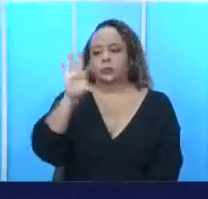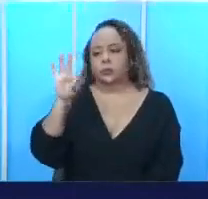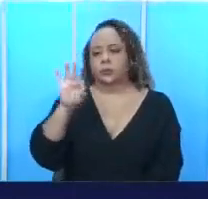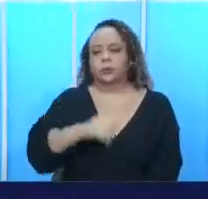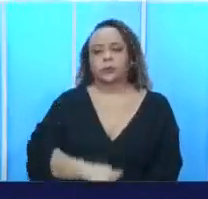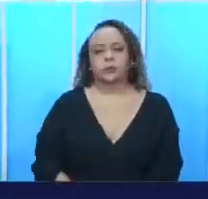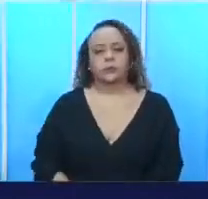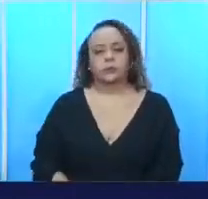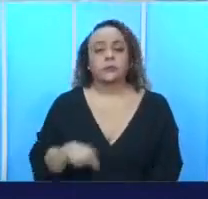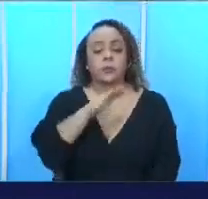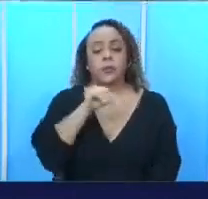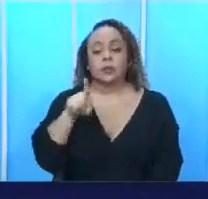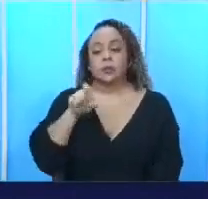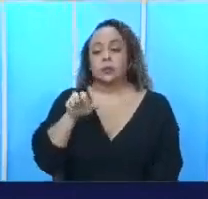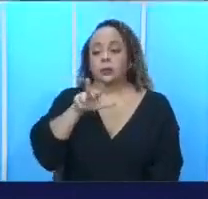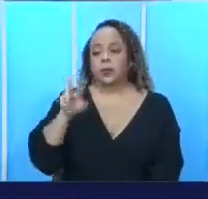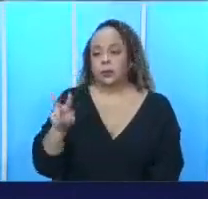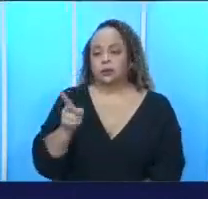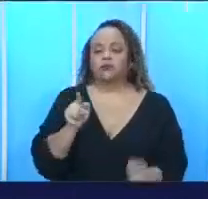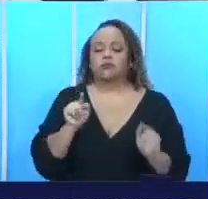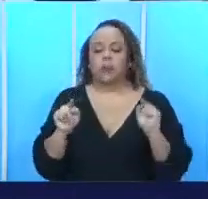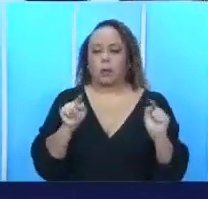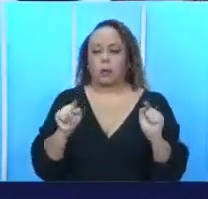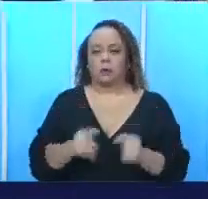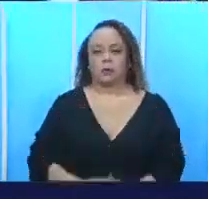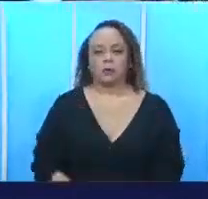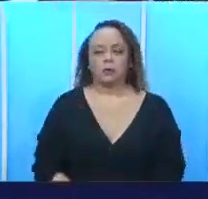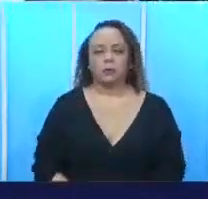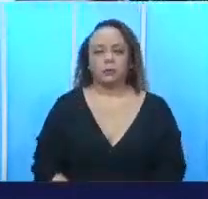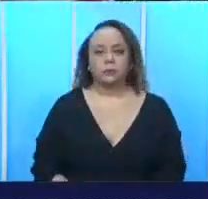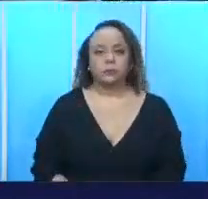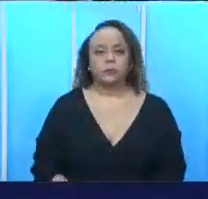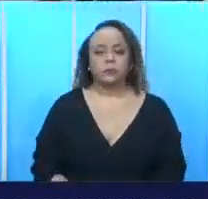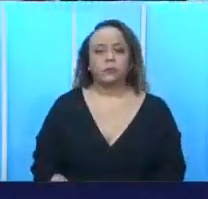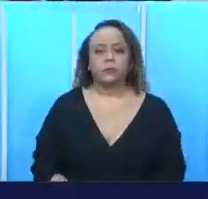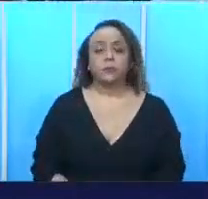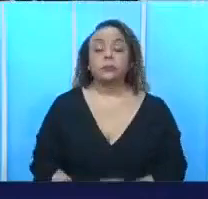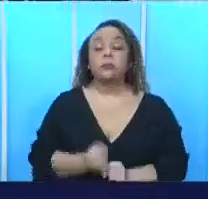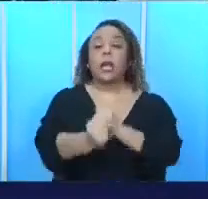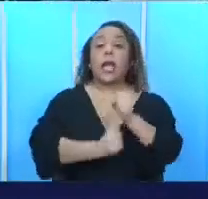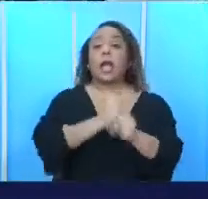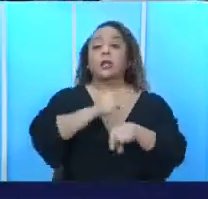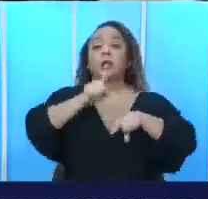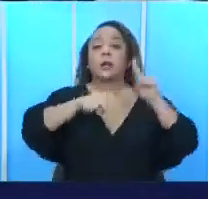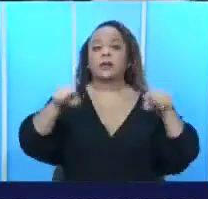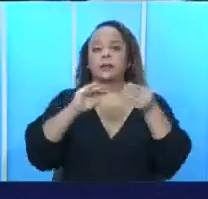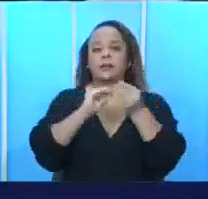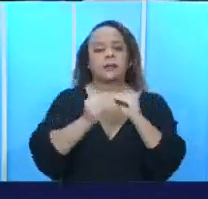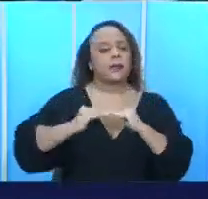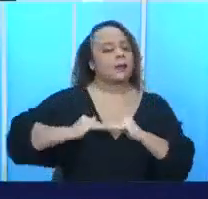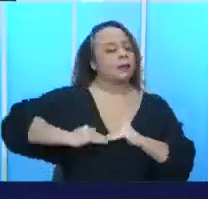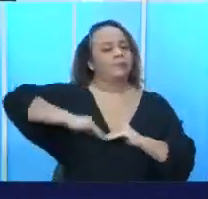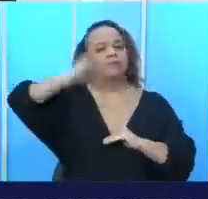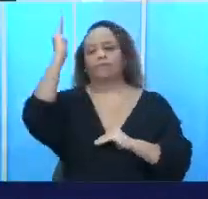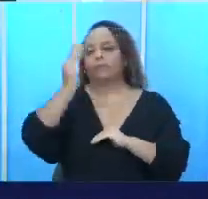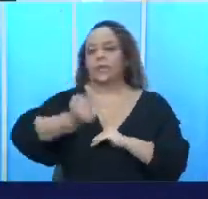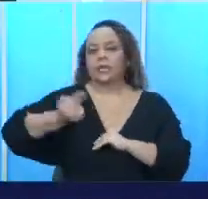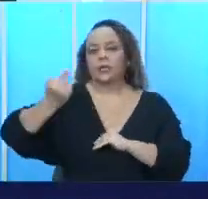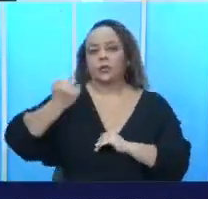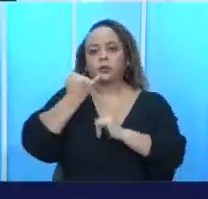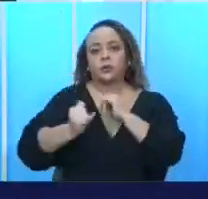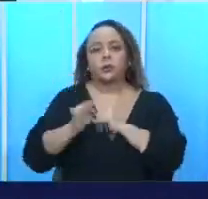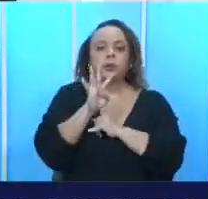499 y 132 respectivamente. Ha sido un año que estadísticamente ha superado los récords de los